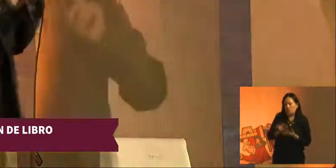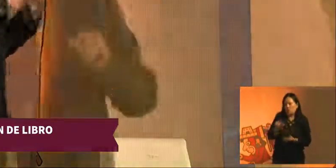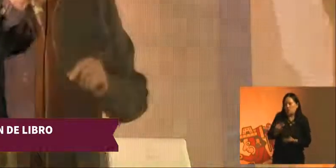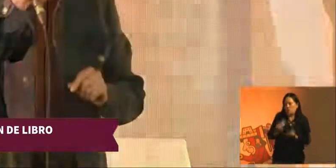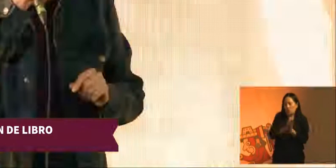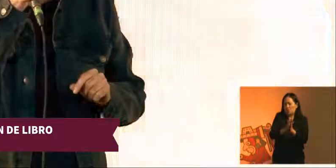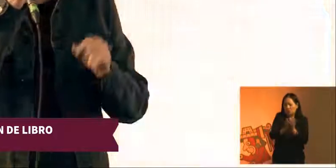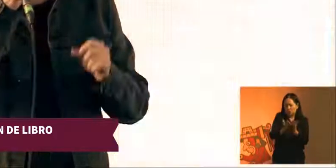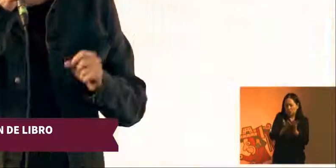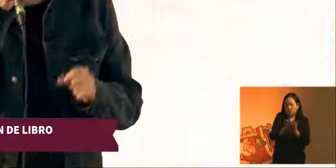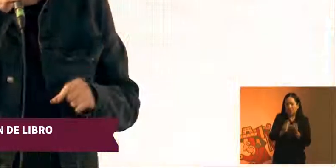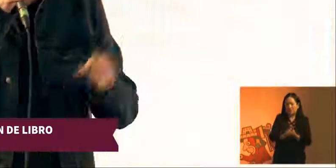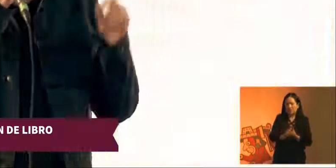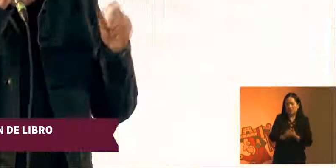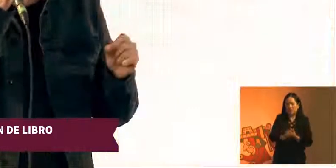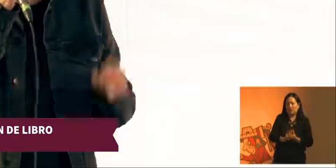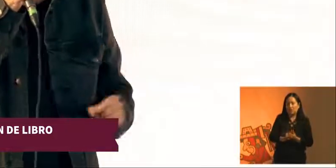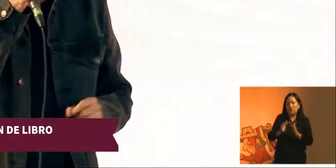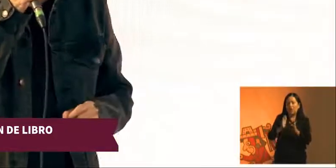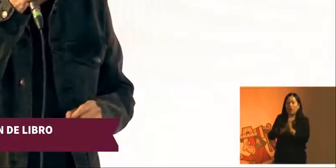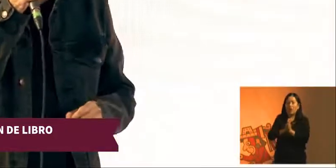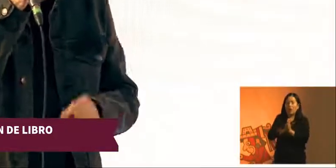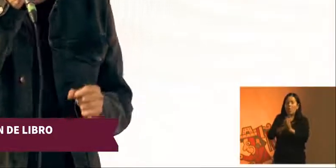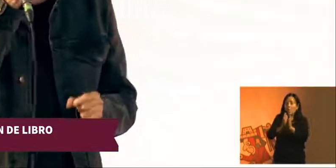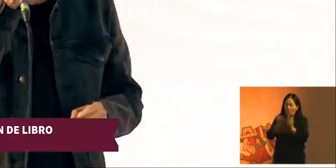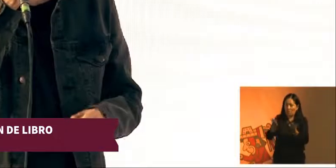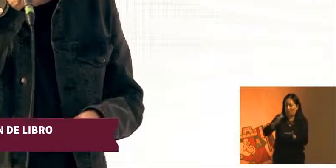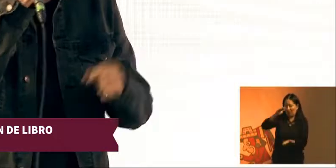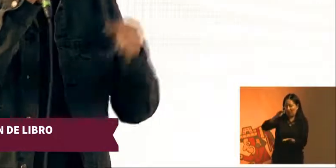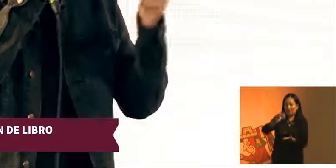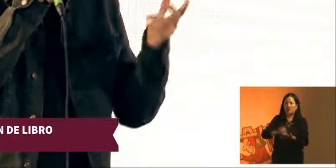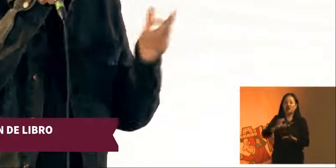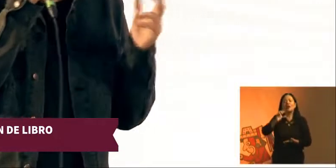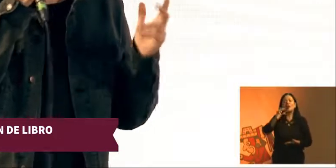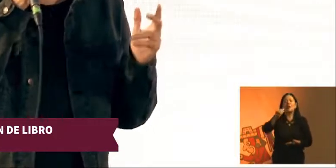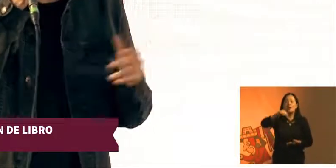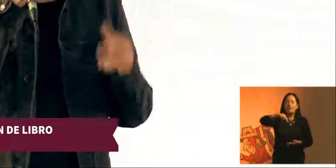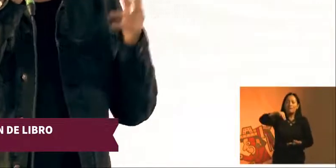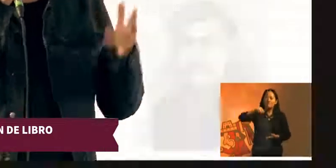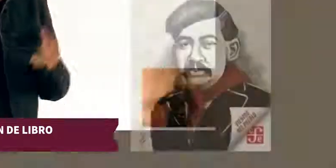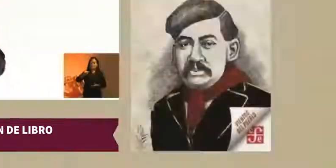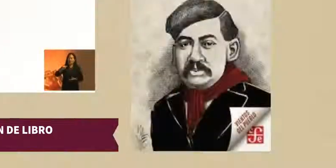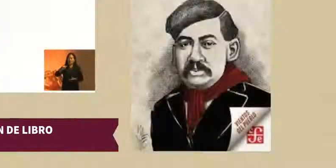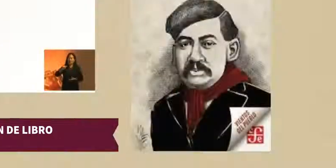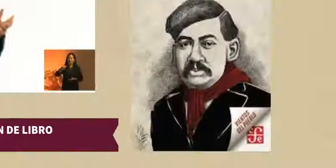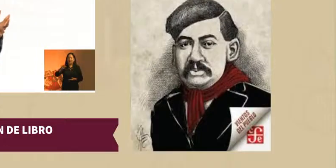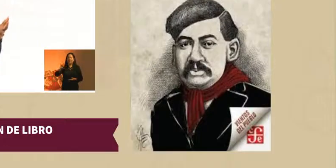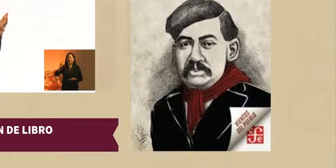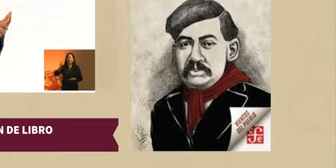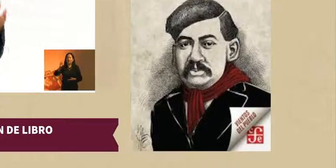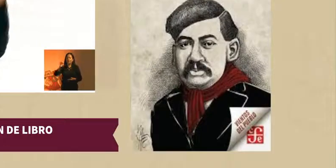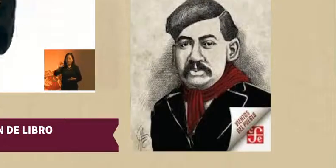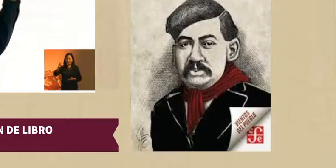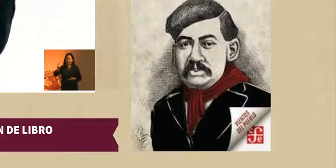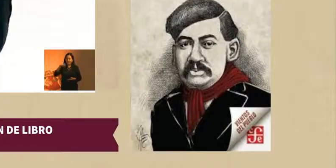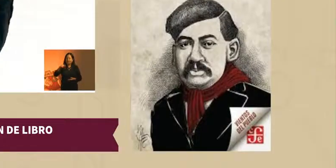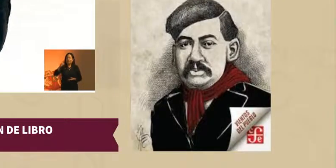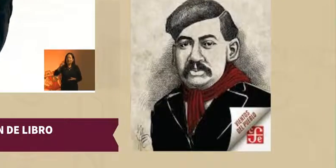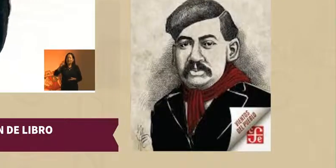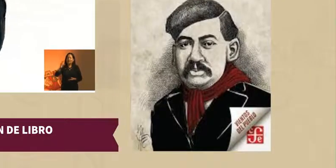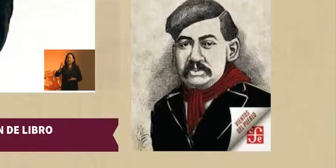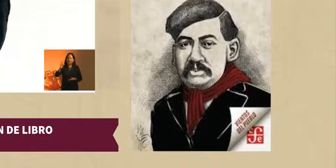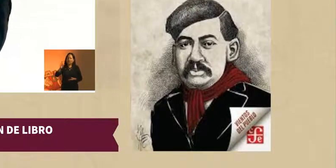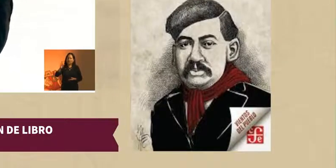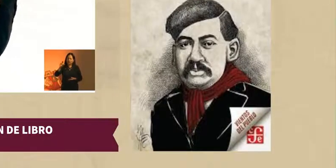hecho hay algunos libros sobre ella que se llaman la cuca garcía maría del refugio alias la cuca garcía una maestra que había sido ya